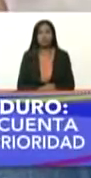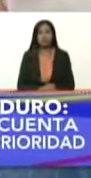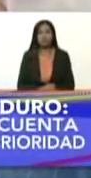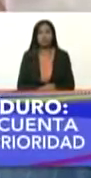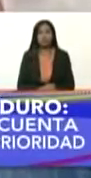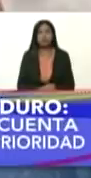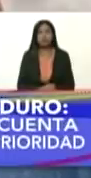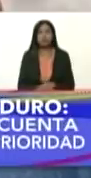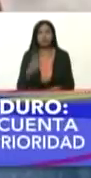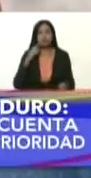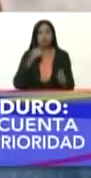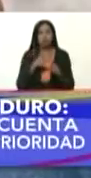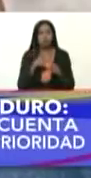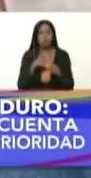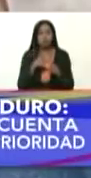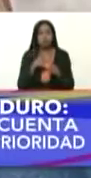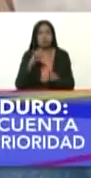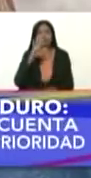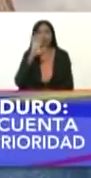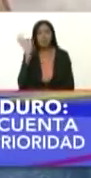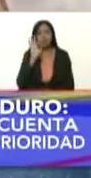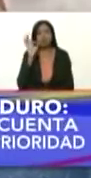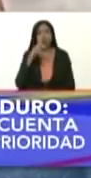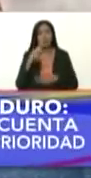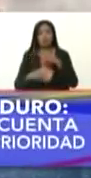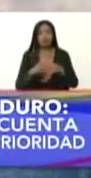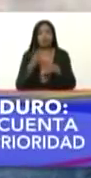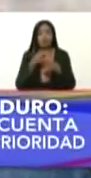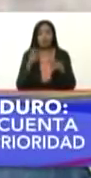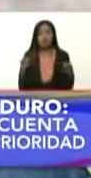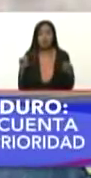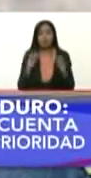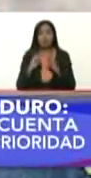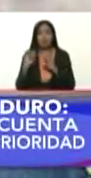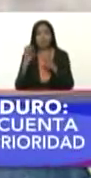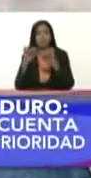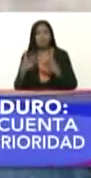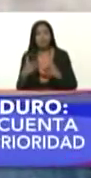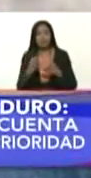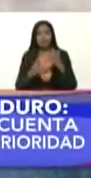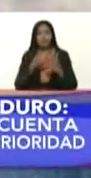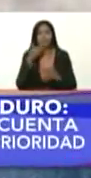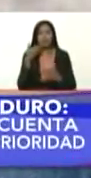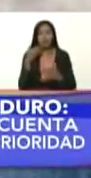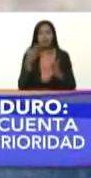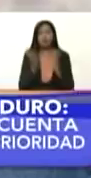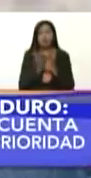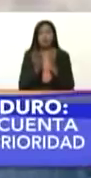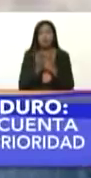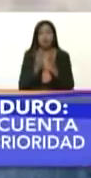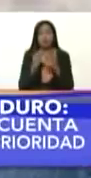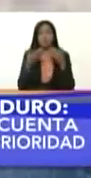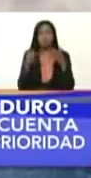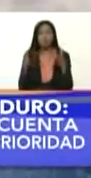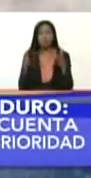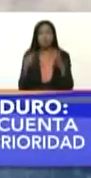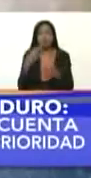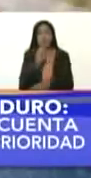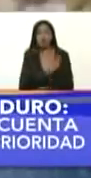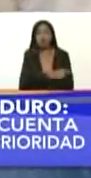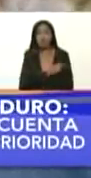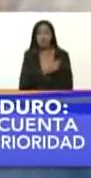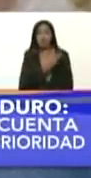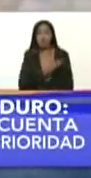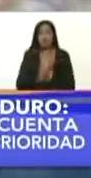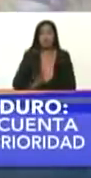Se destine un 5% de la producción general de las empresas a la mejora de las escuelas públicas y a los hospitales,